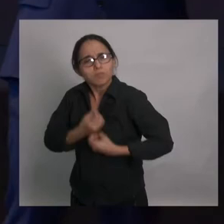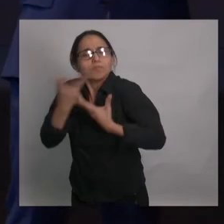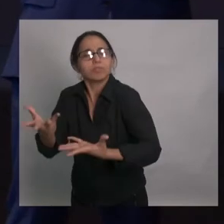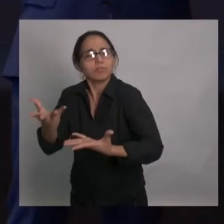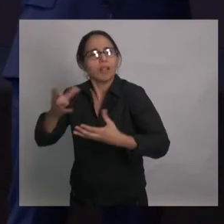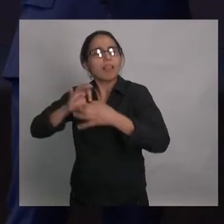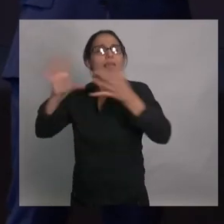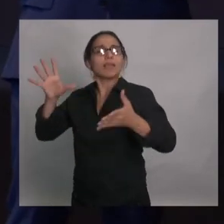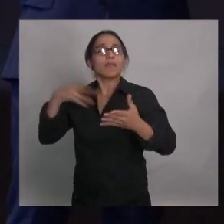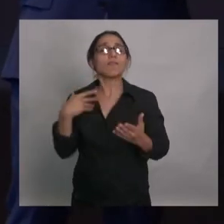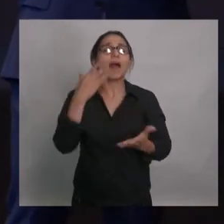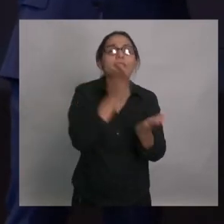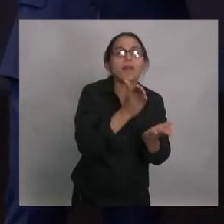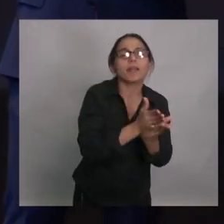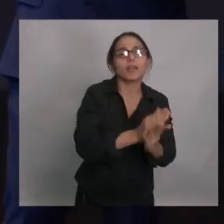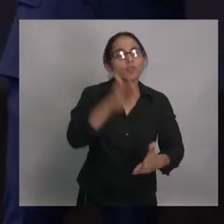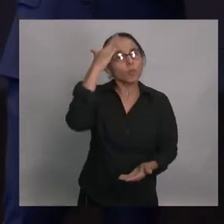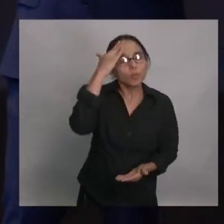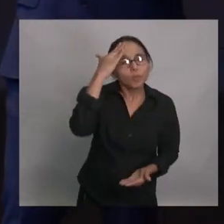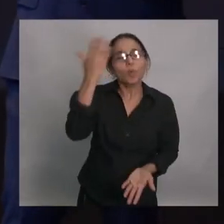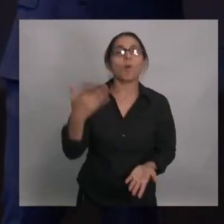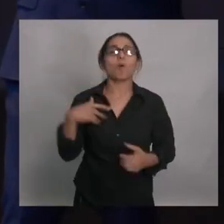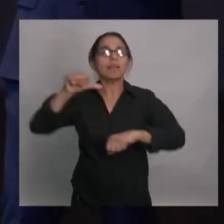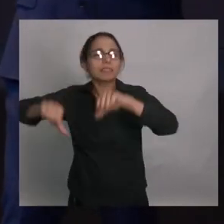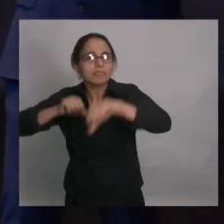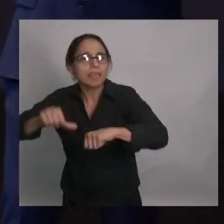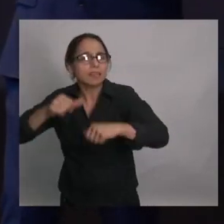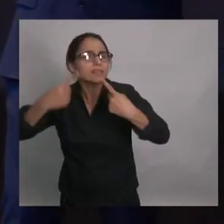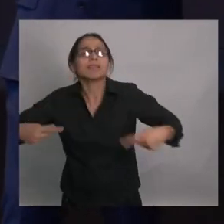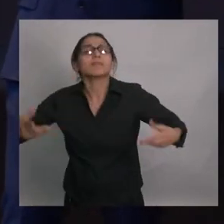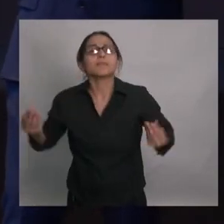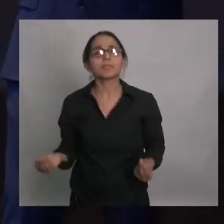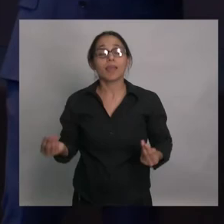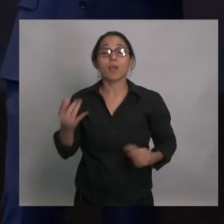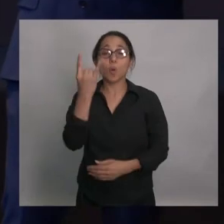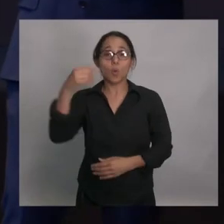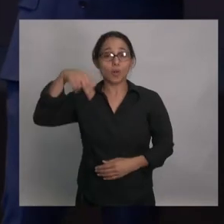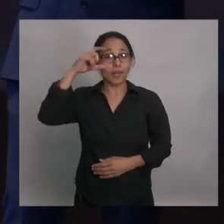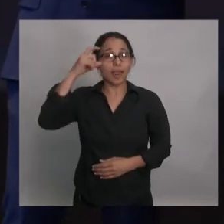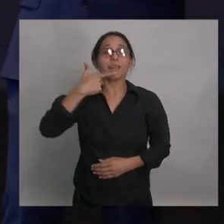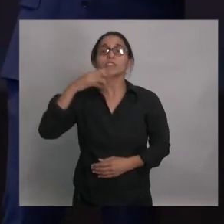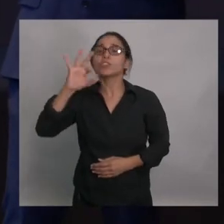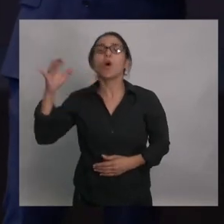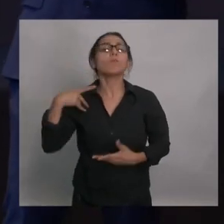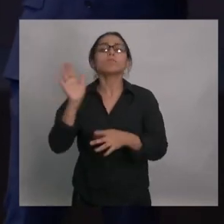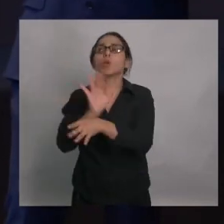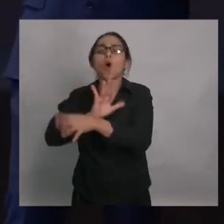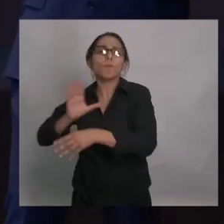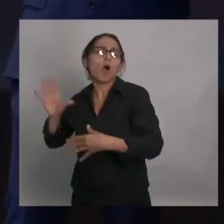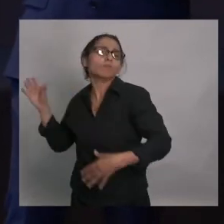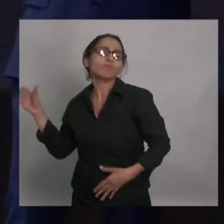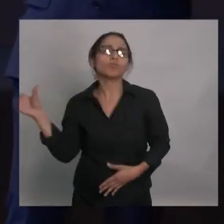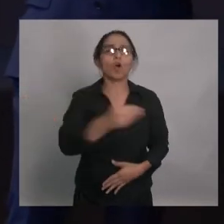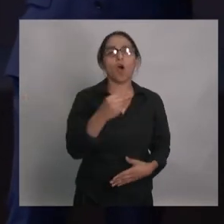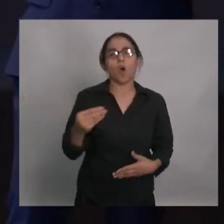cultura a la ciencia en definitiva la unesco nos pertenece a todos y nada